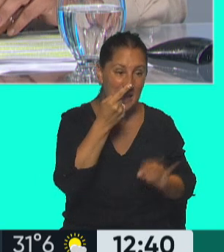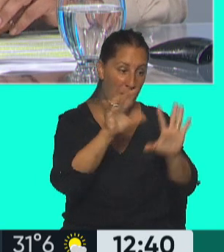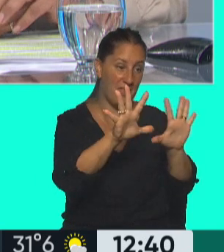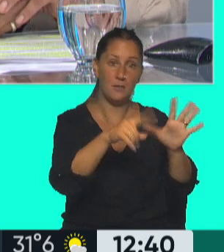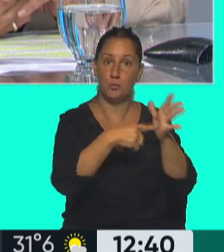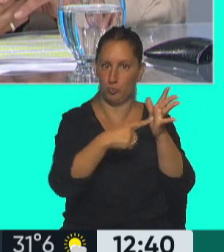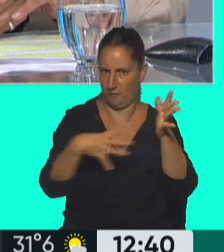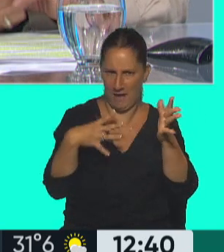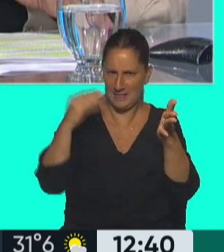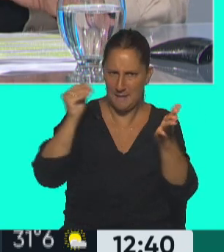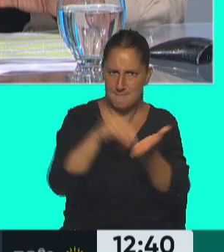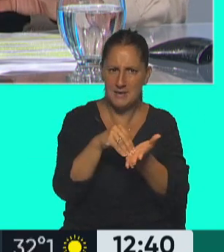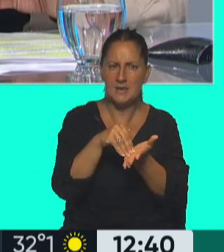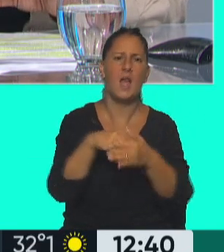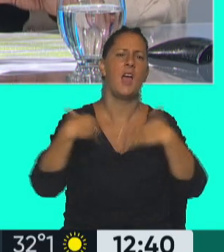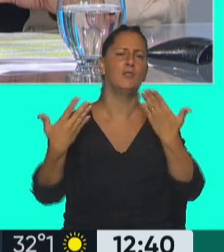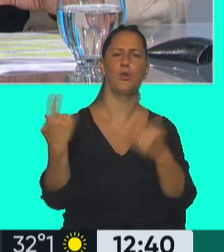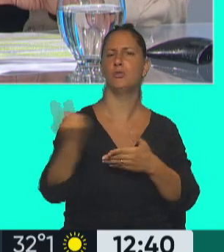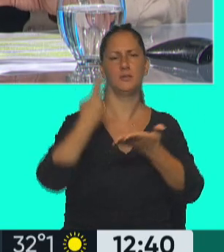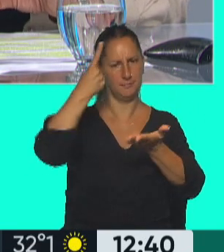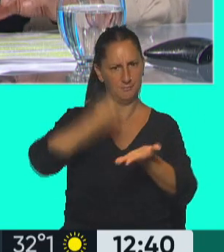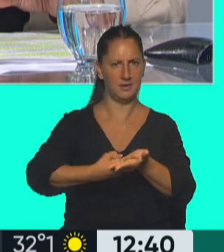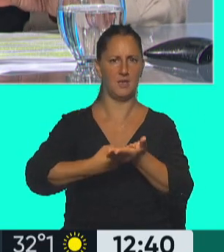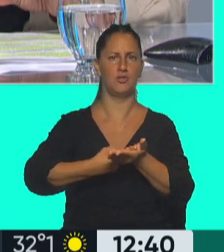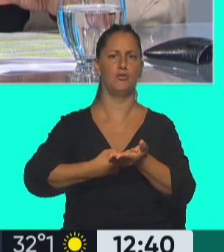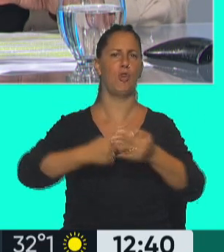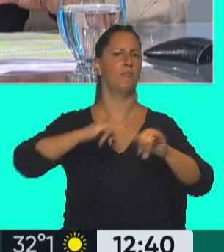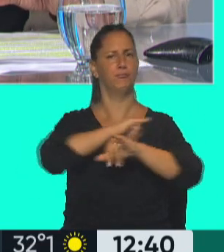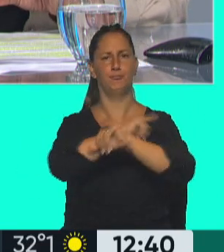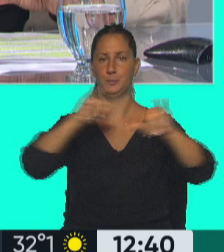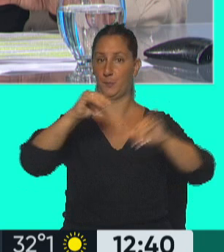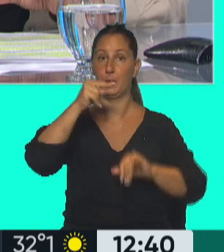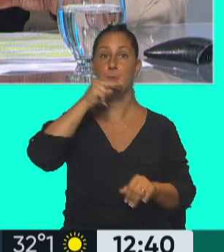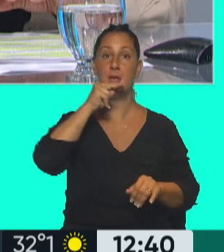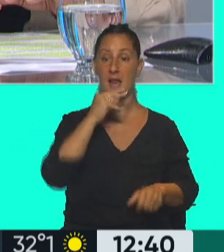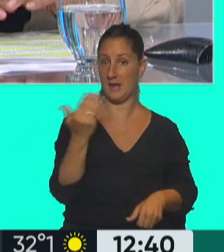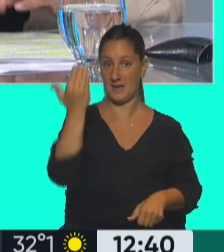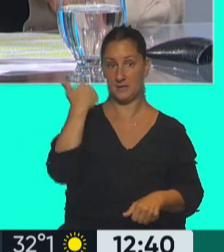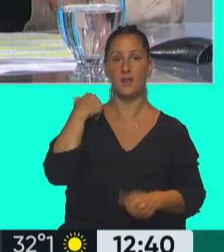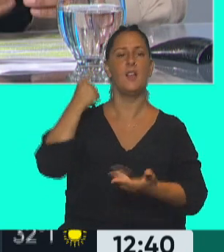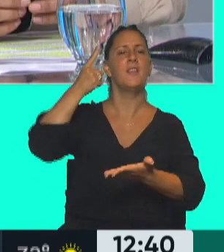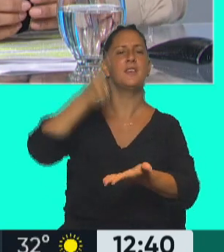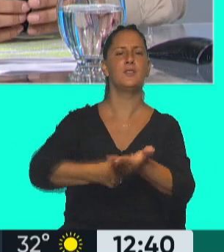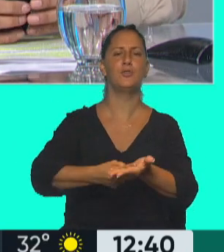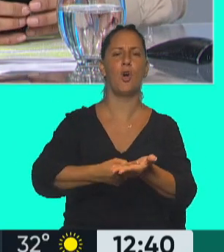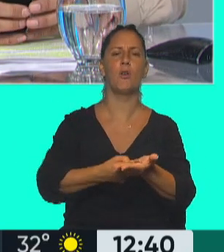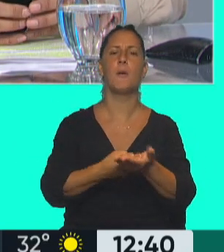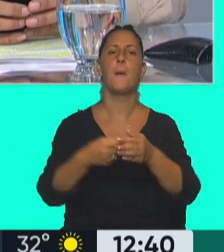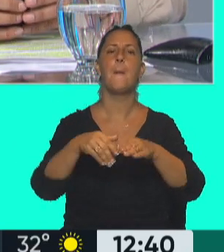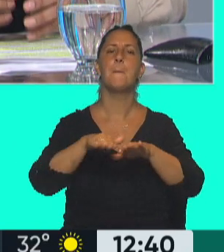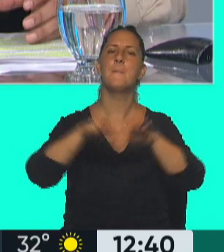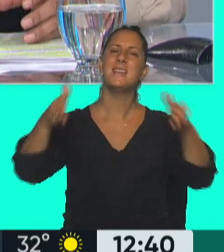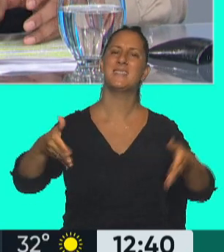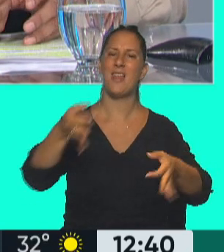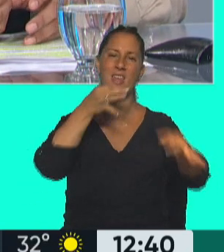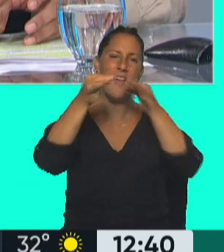puntos, toman esta decisión y anuncian el viernes pasado la decisión de salirse de la mesa de diálogo,